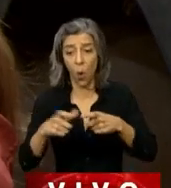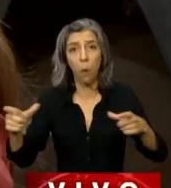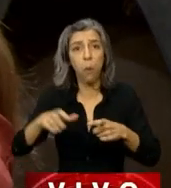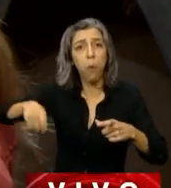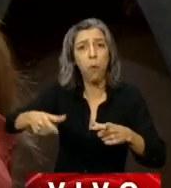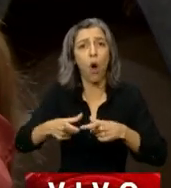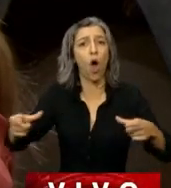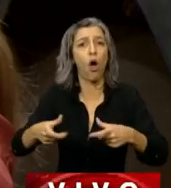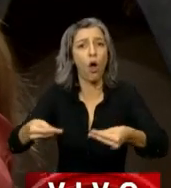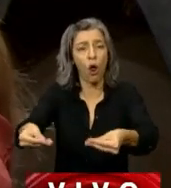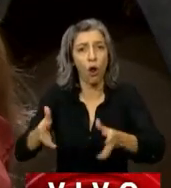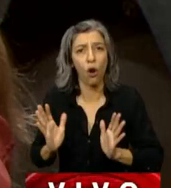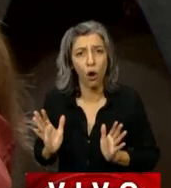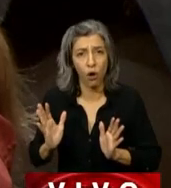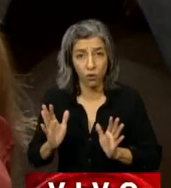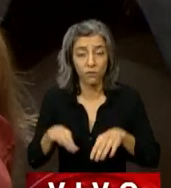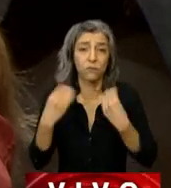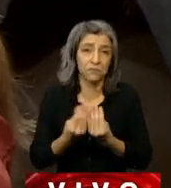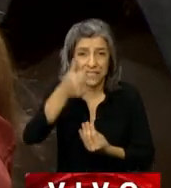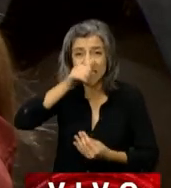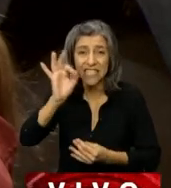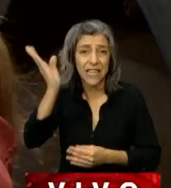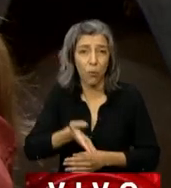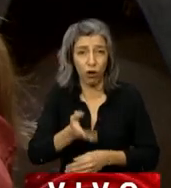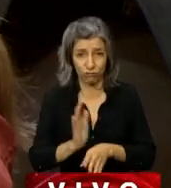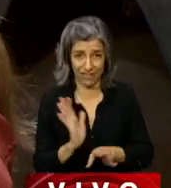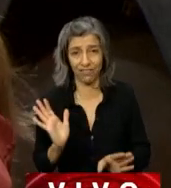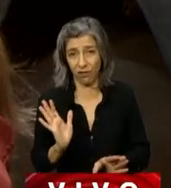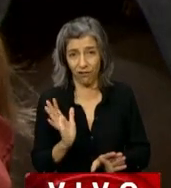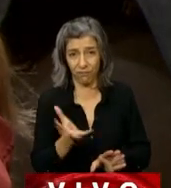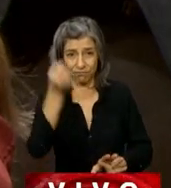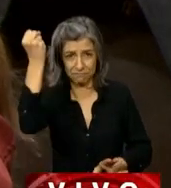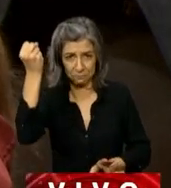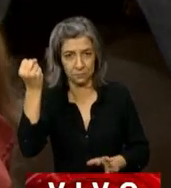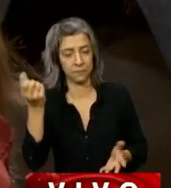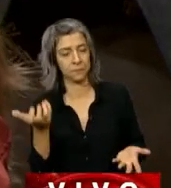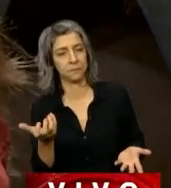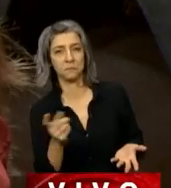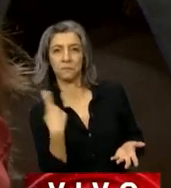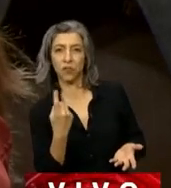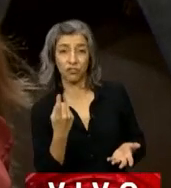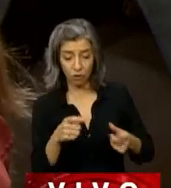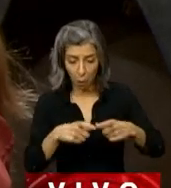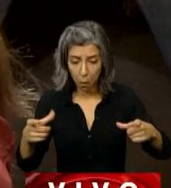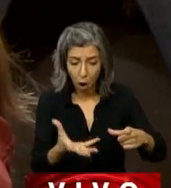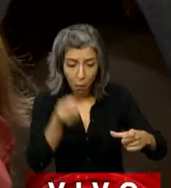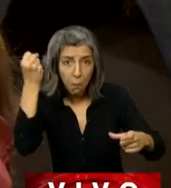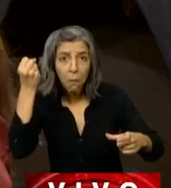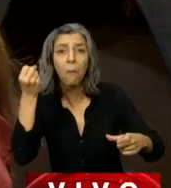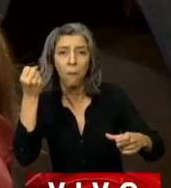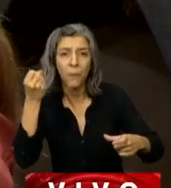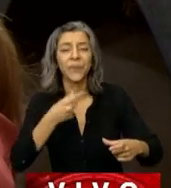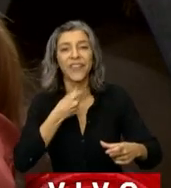precio actual es en promedio el 60% del valor nominal. Por lo tanto, si recibimos bonos, el